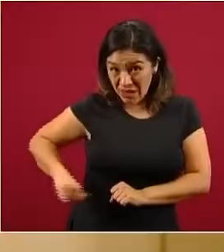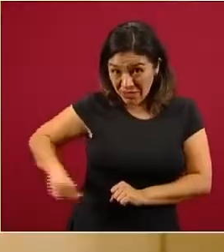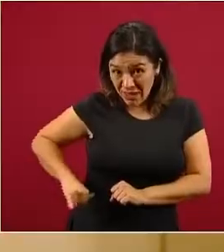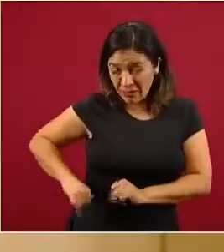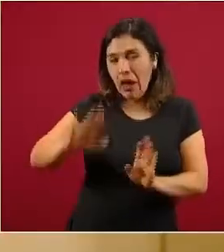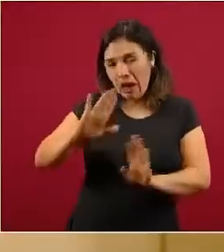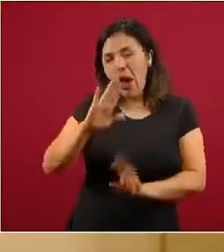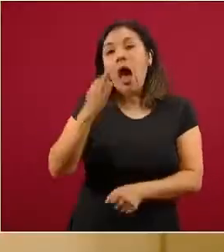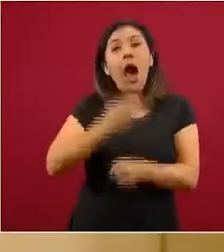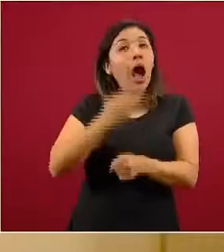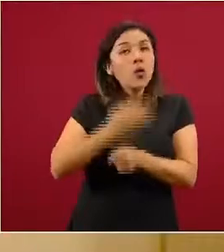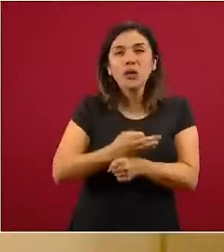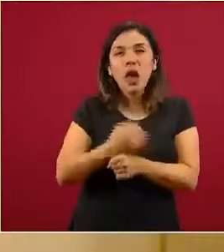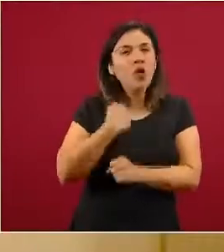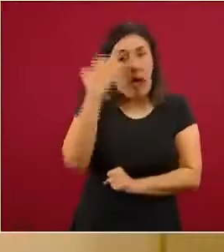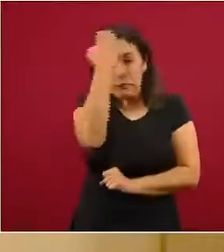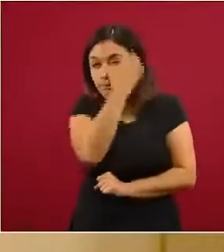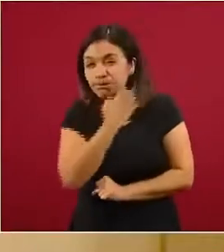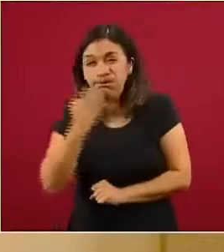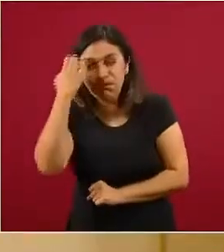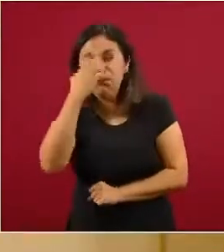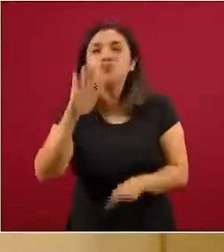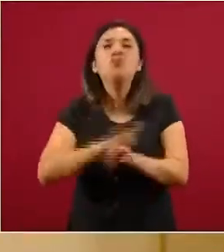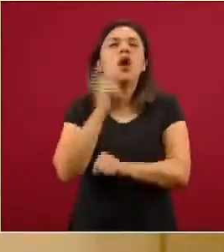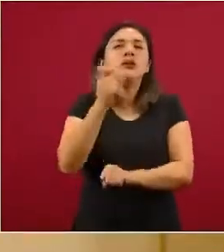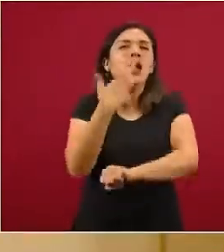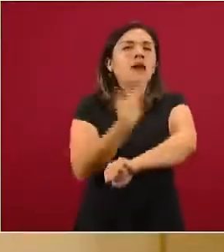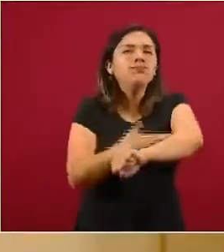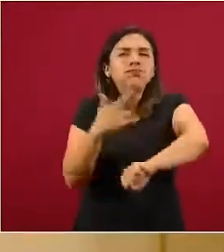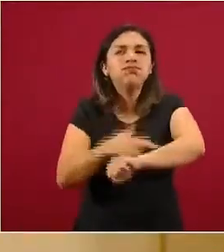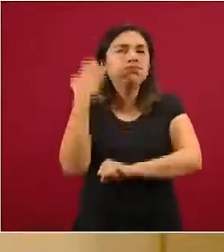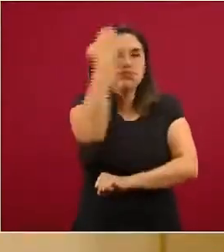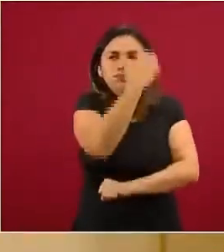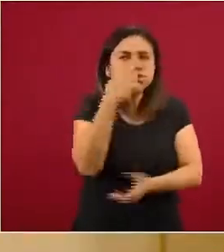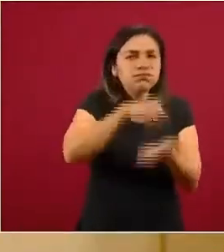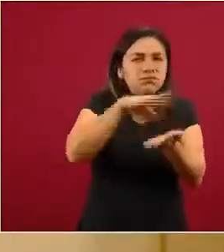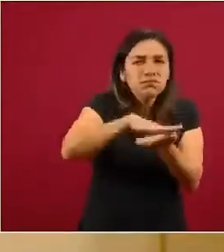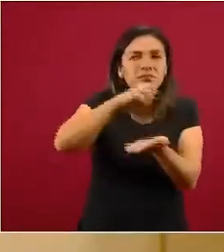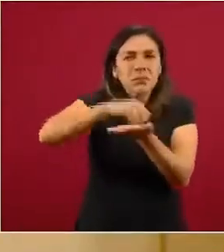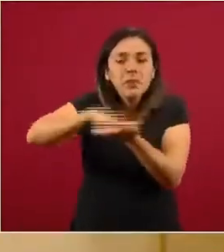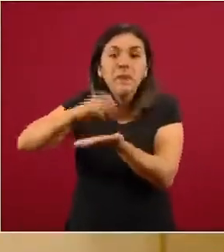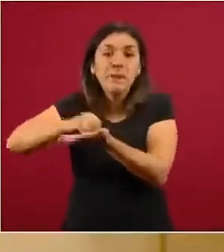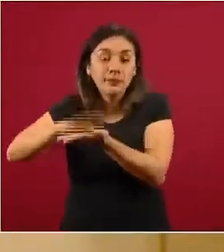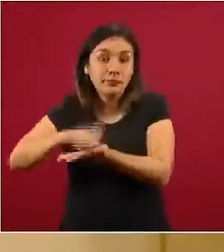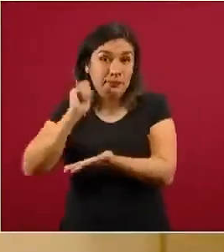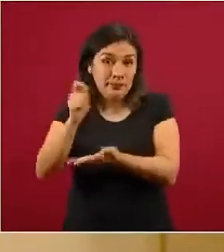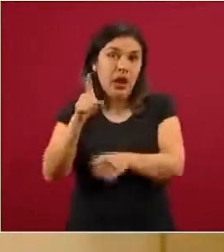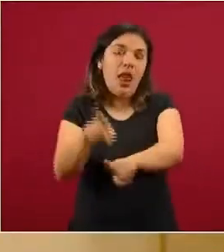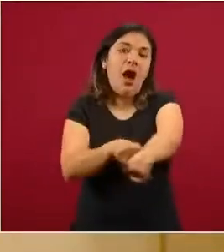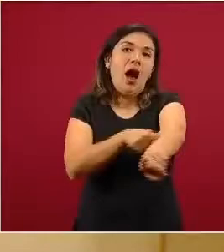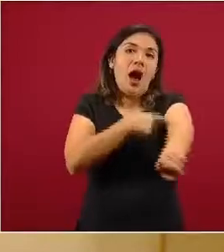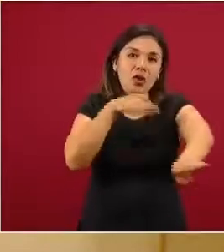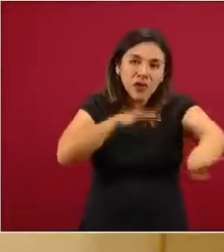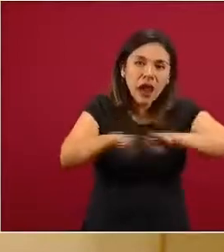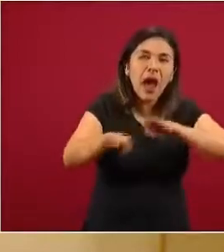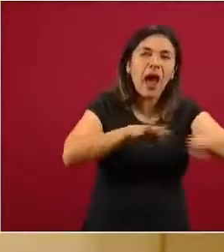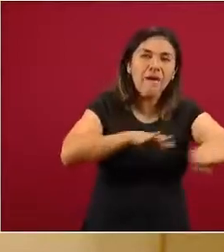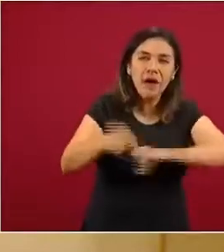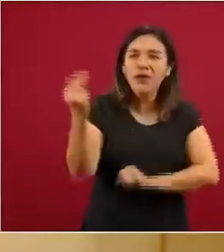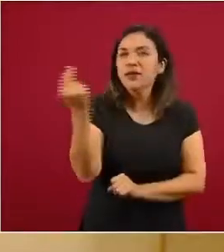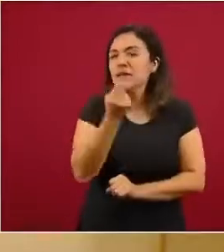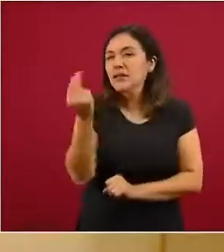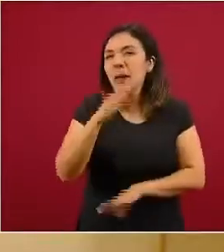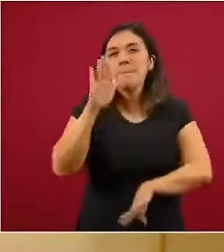que se plasman en el certificado de defunción, y después se decide cuál es la causa básica de